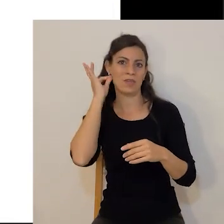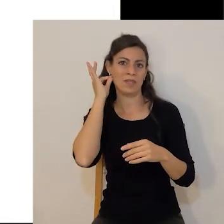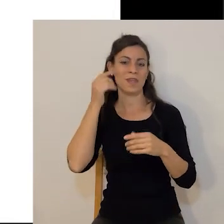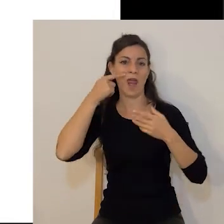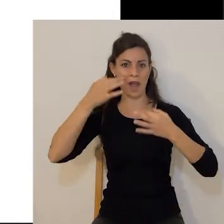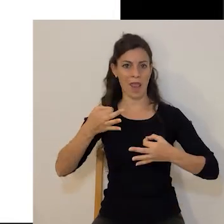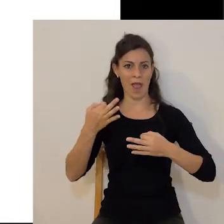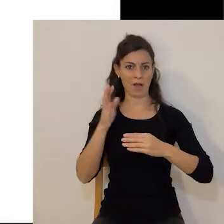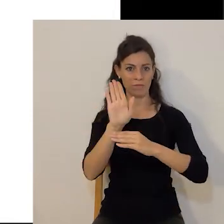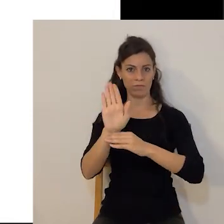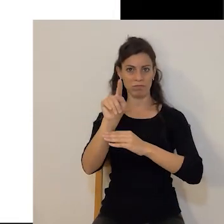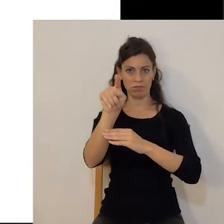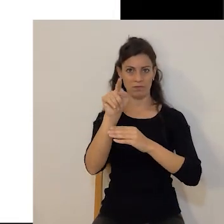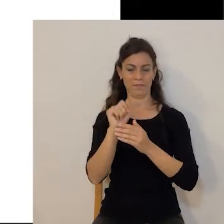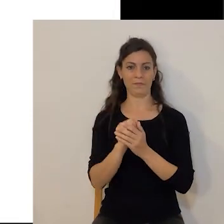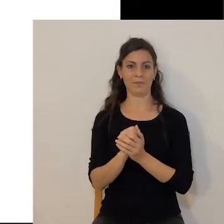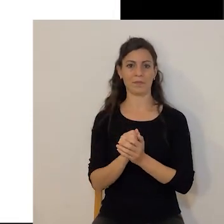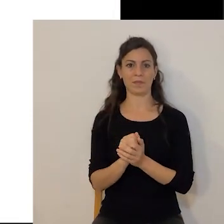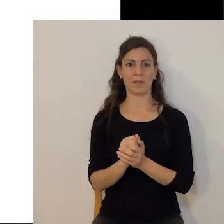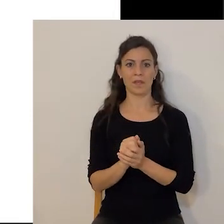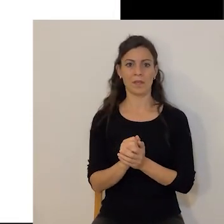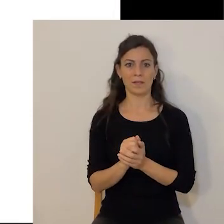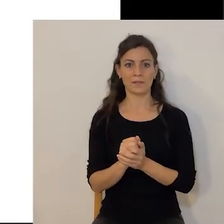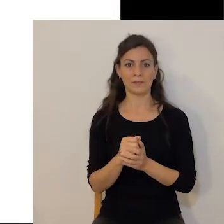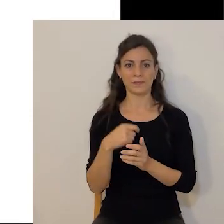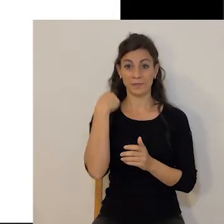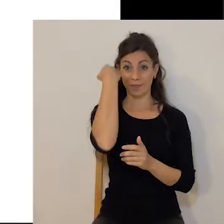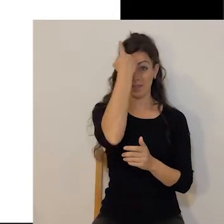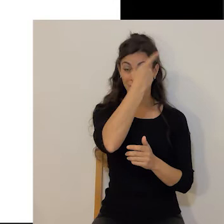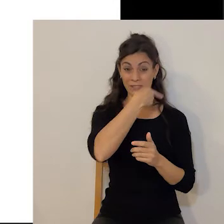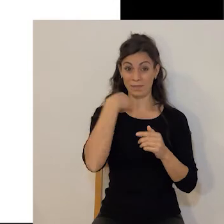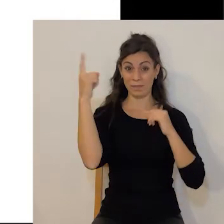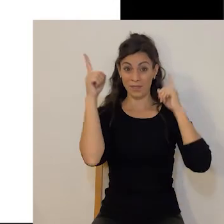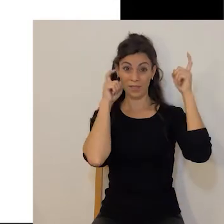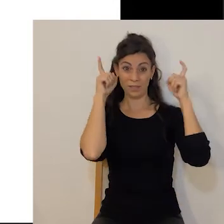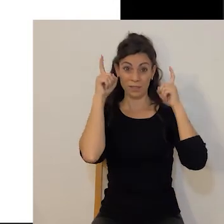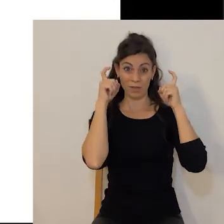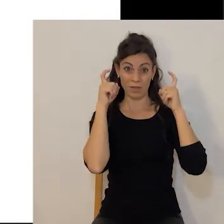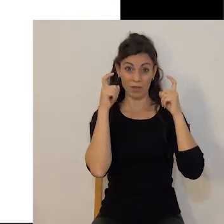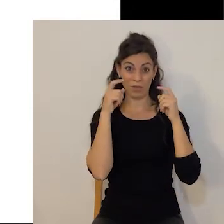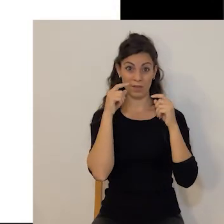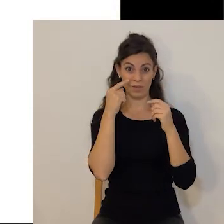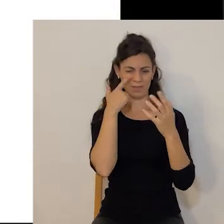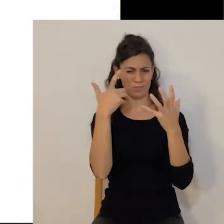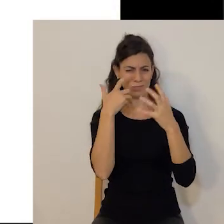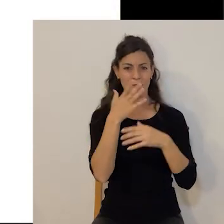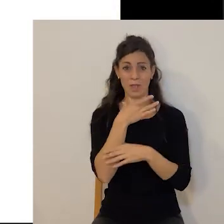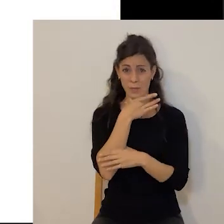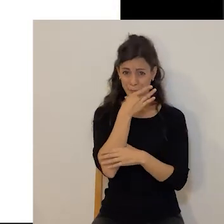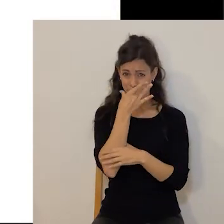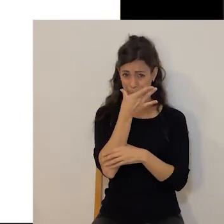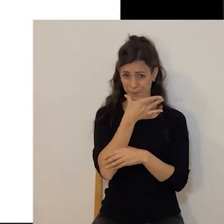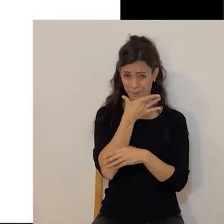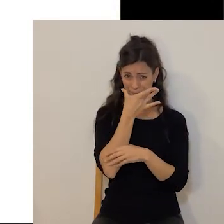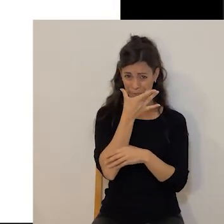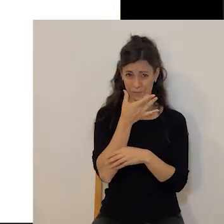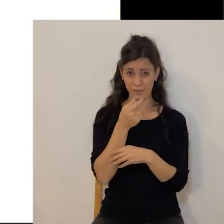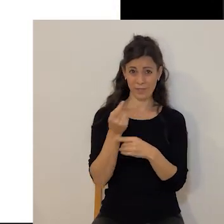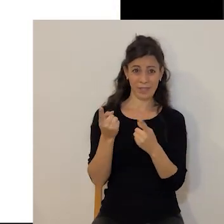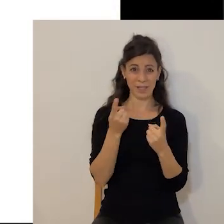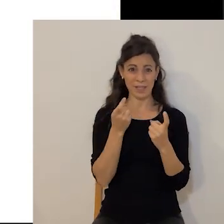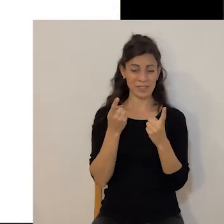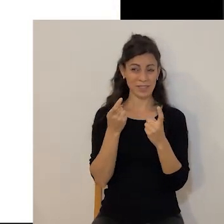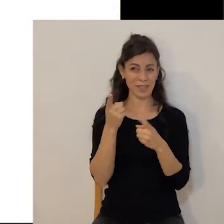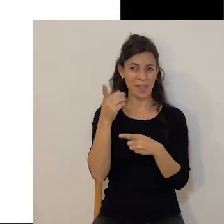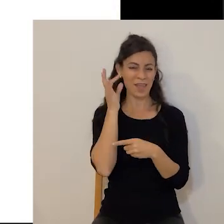Una niña en el que su expresión denota también timidez, denota esa necesidad que